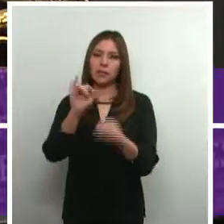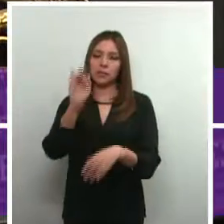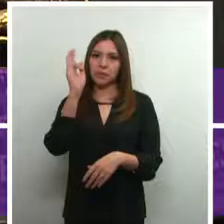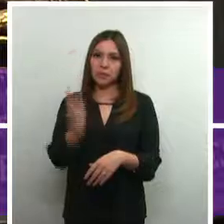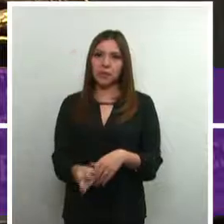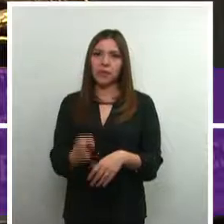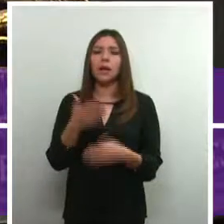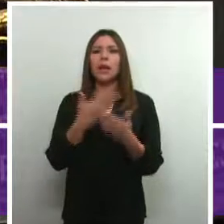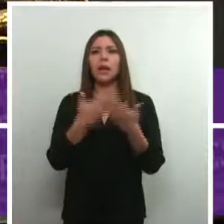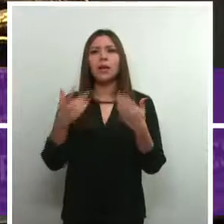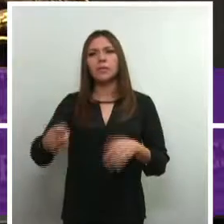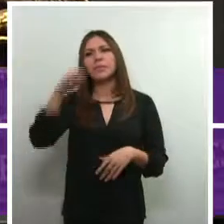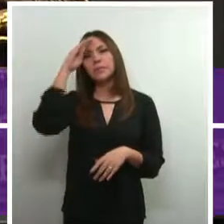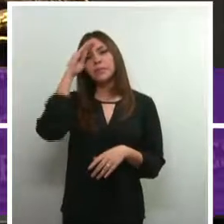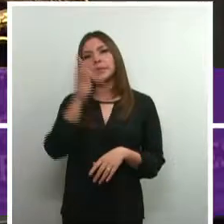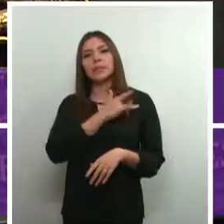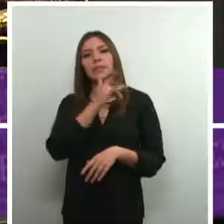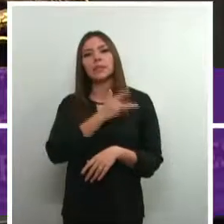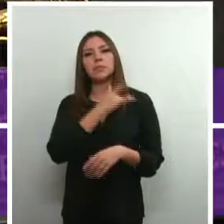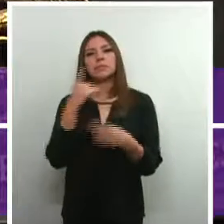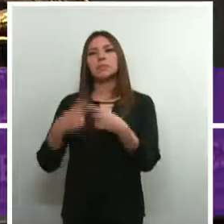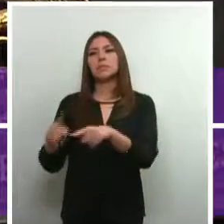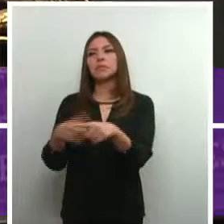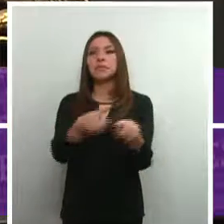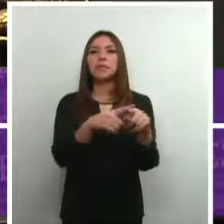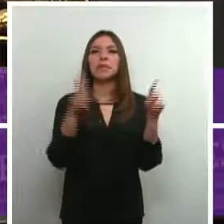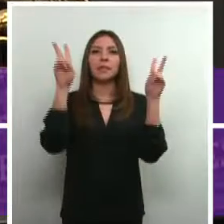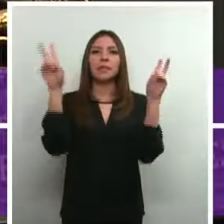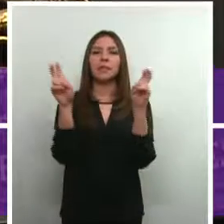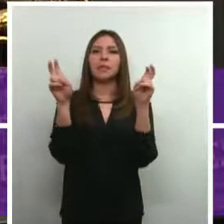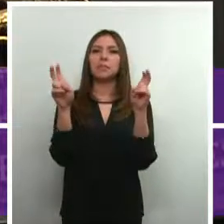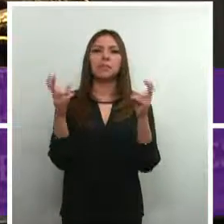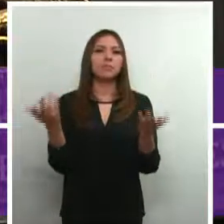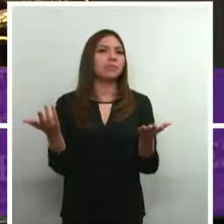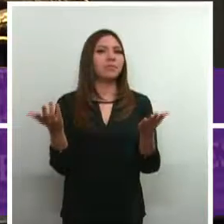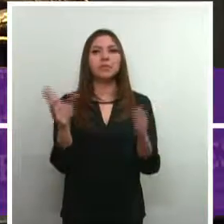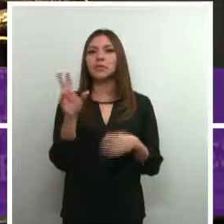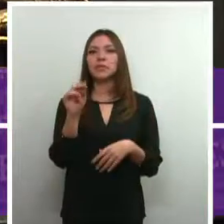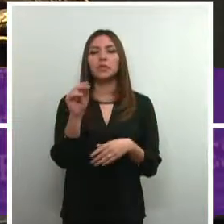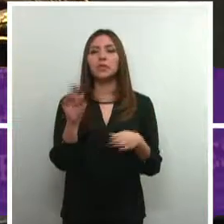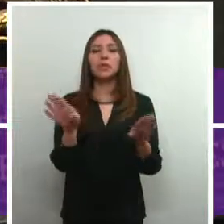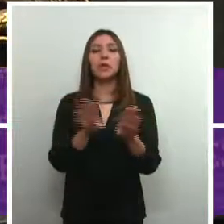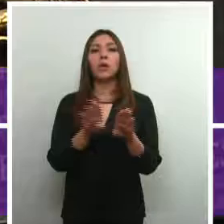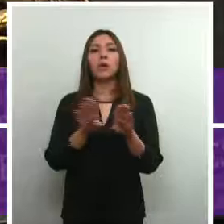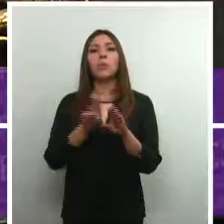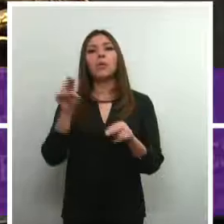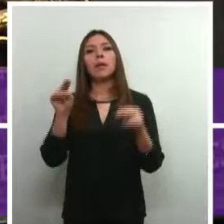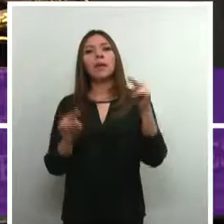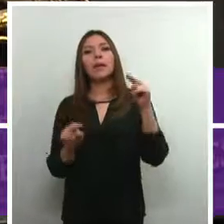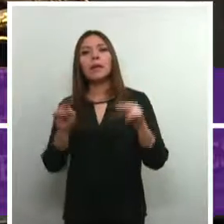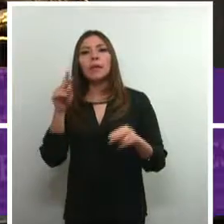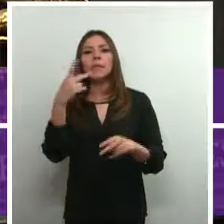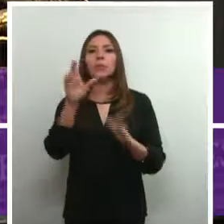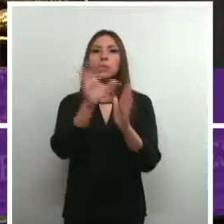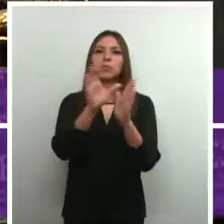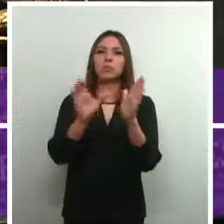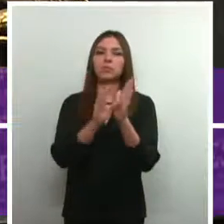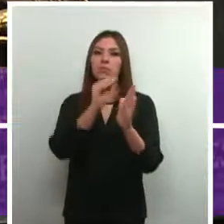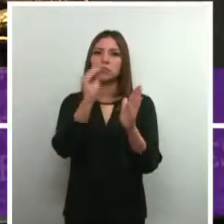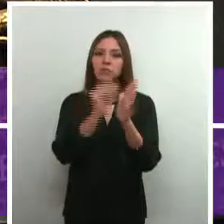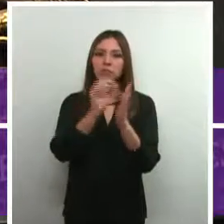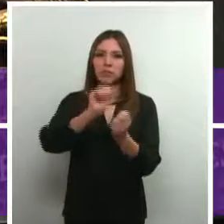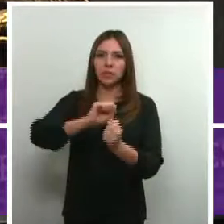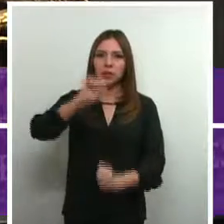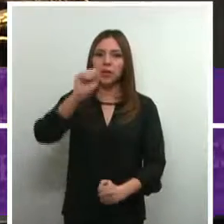embargo, consideramos que algunos temas no son precisamente de nivel constitucional o que no tienen